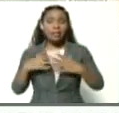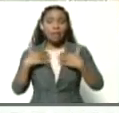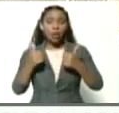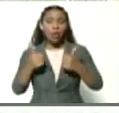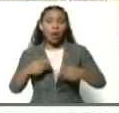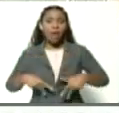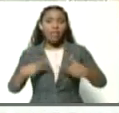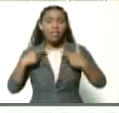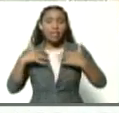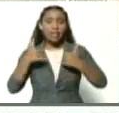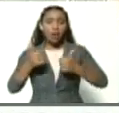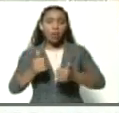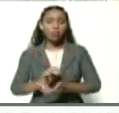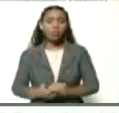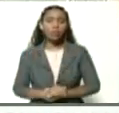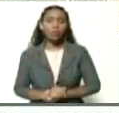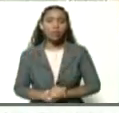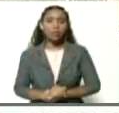salud.